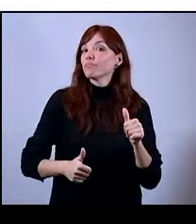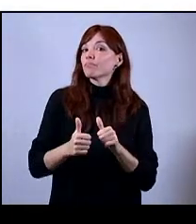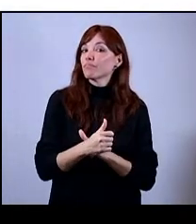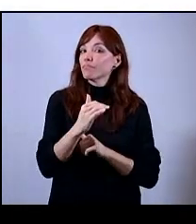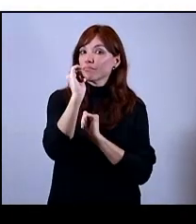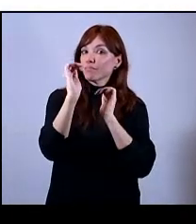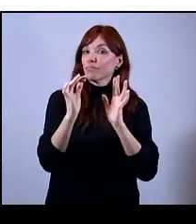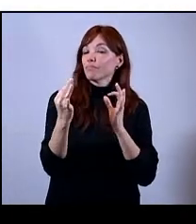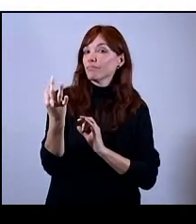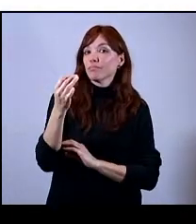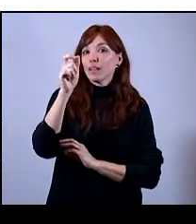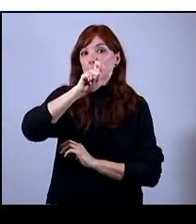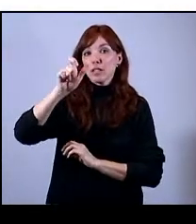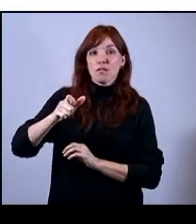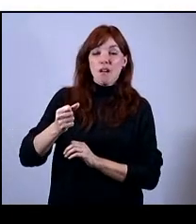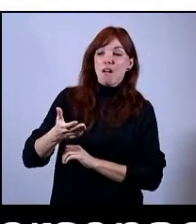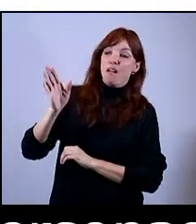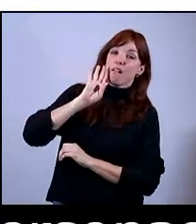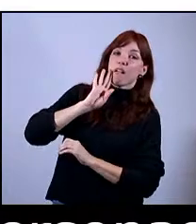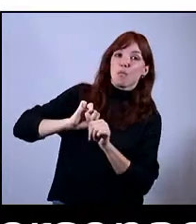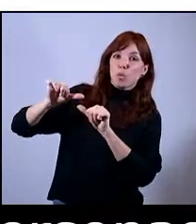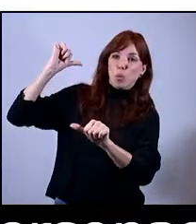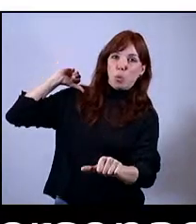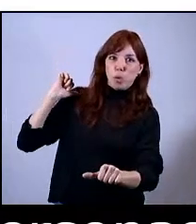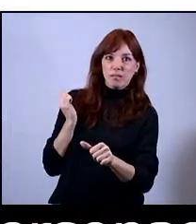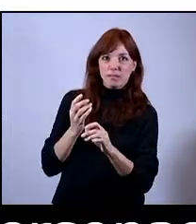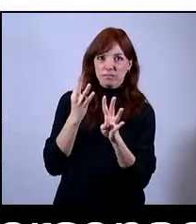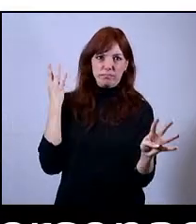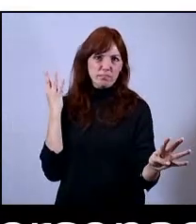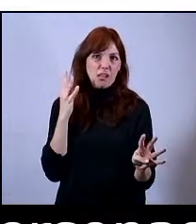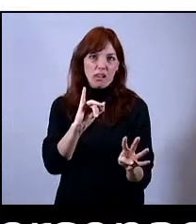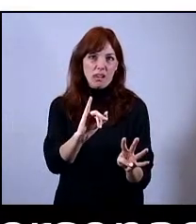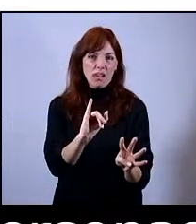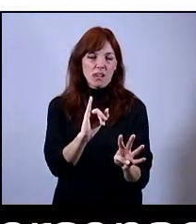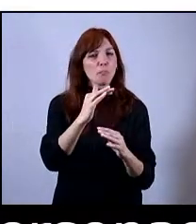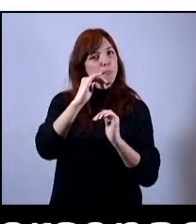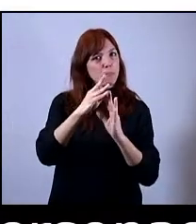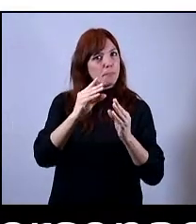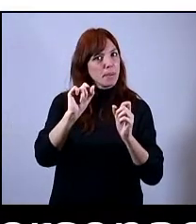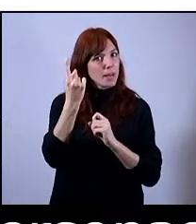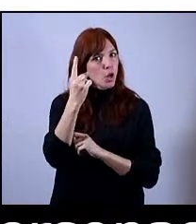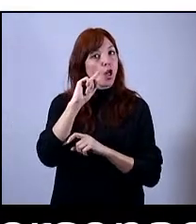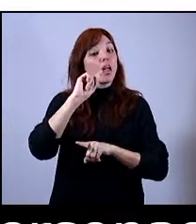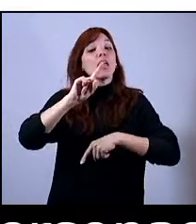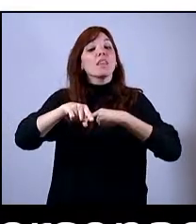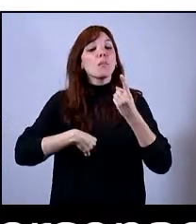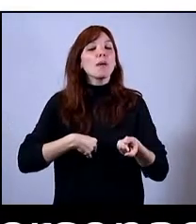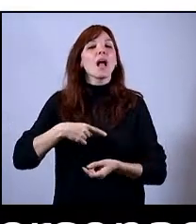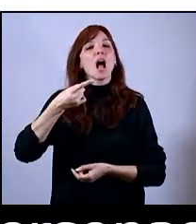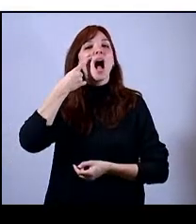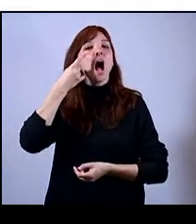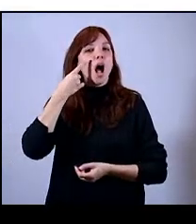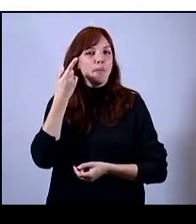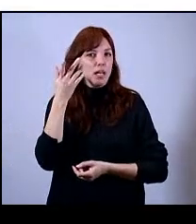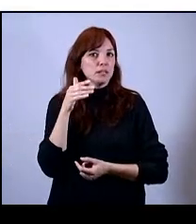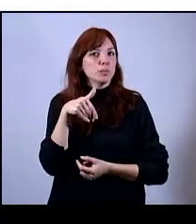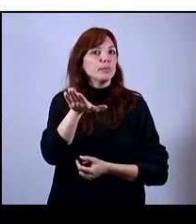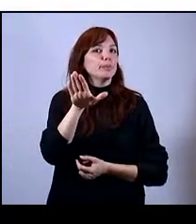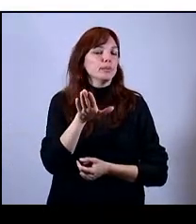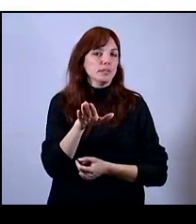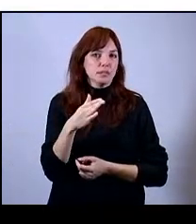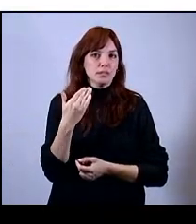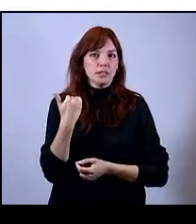atender a las personas que han concurrido anteriormente y después veremos exactamente qué haremos